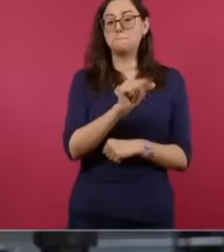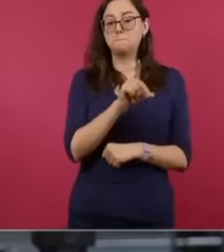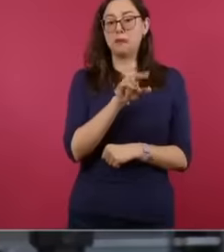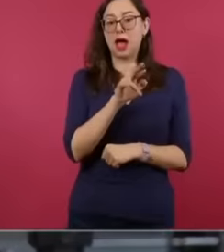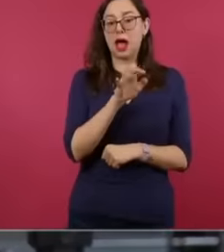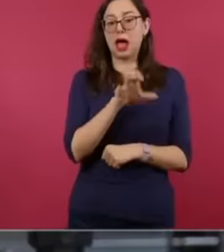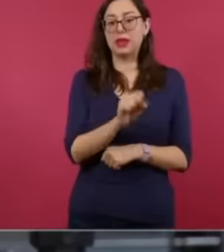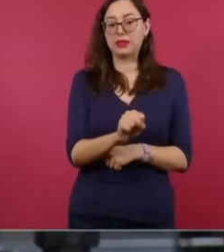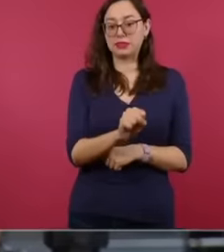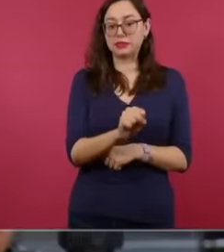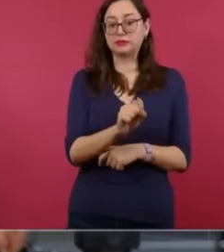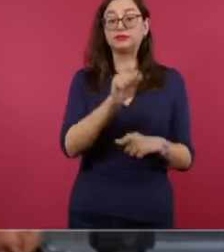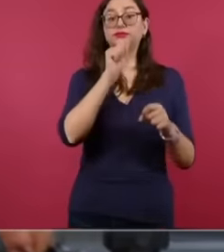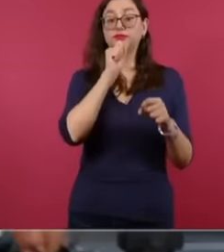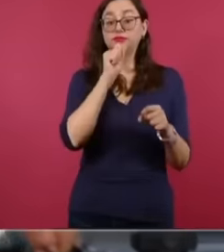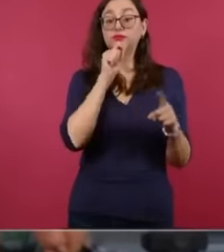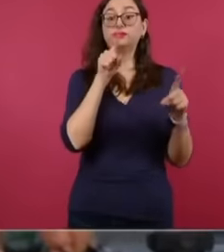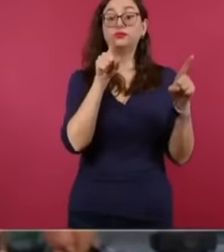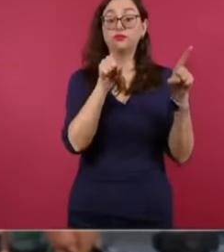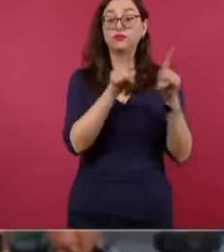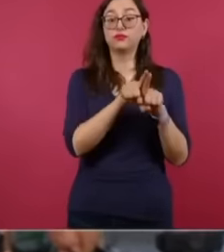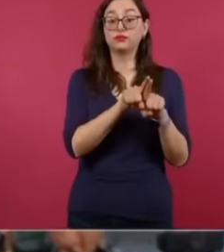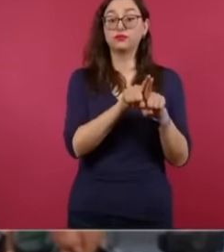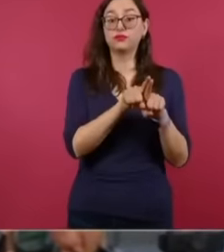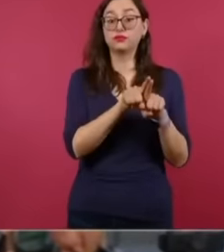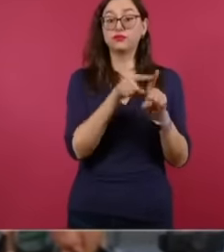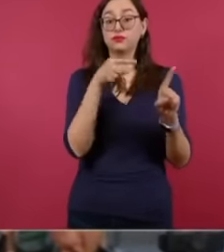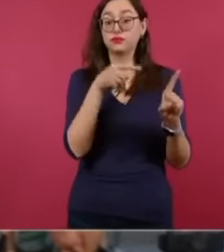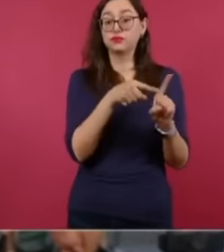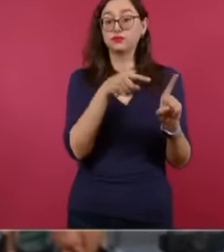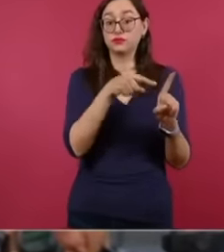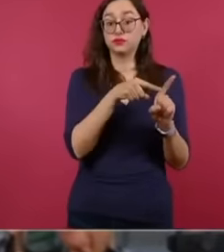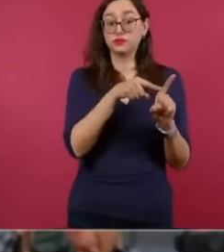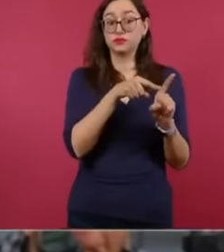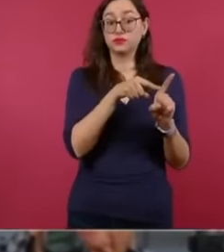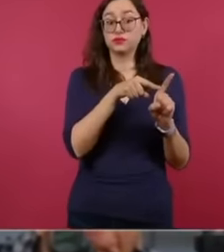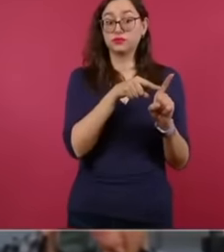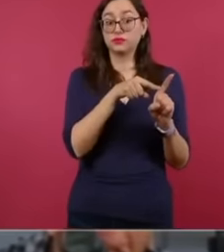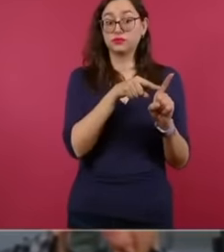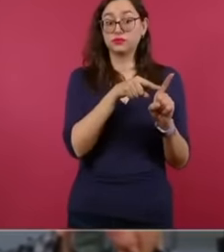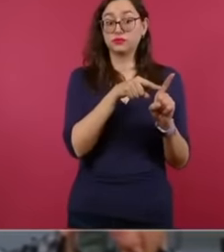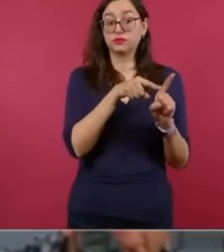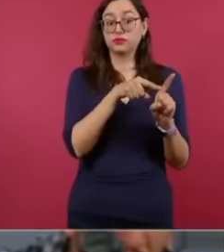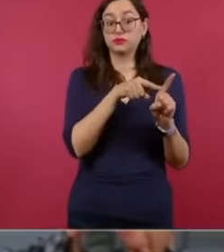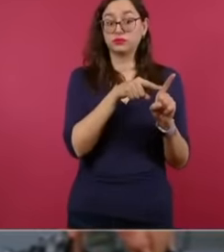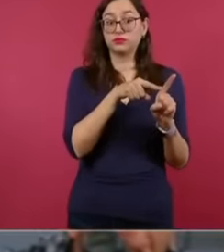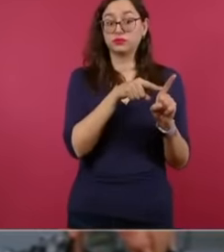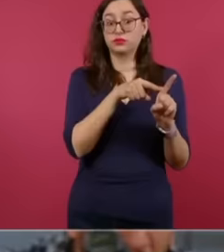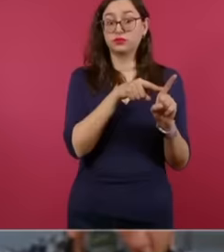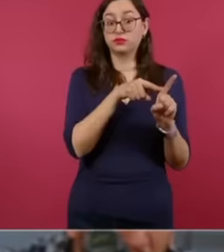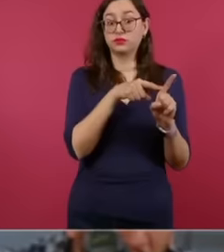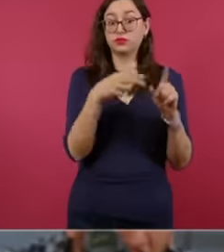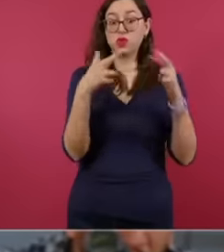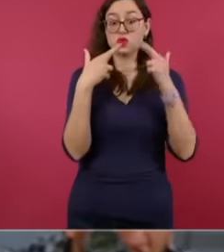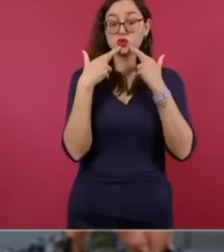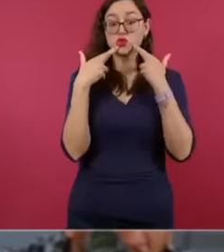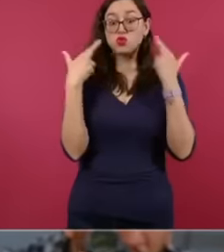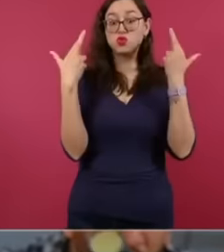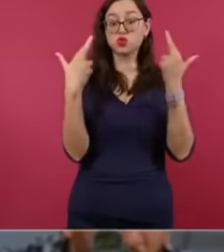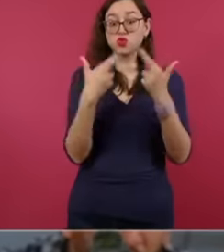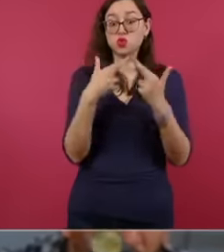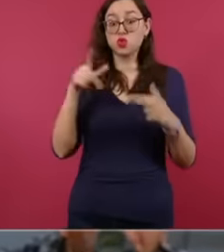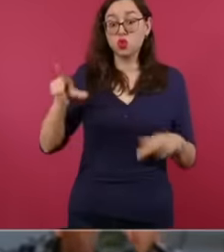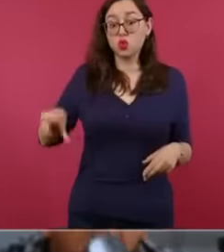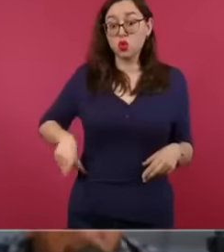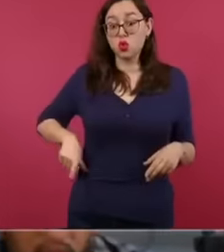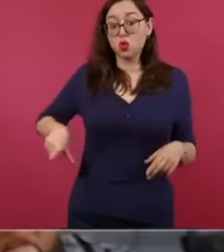que ella fue de las pocas que les dijo en una reunión de gabinete que había mucha corrupción en su gobierno,